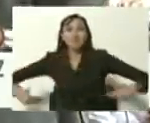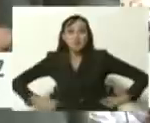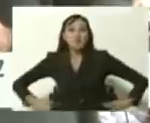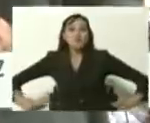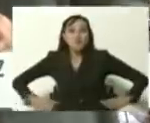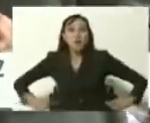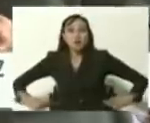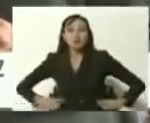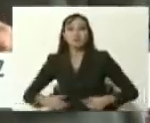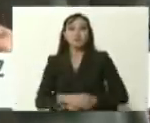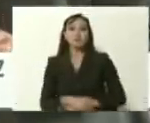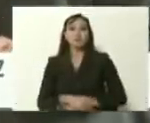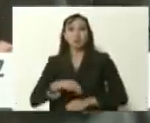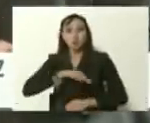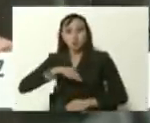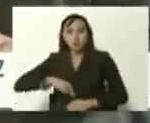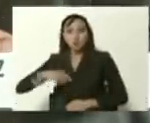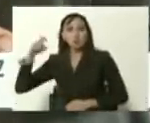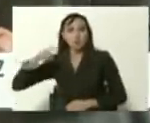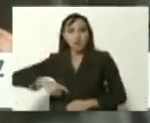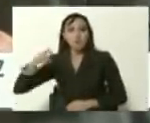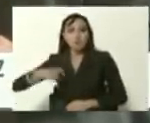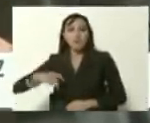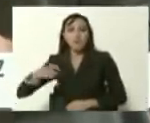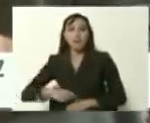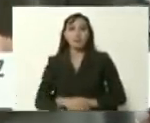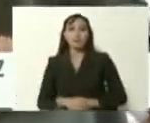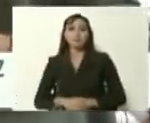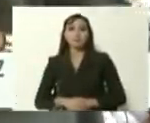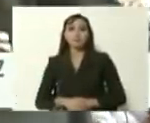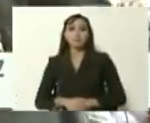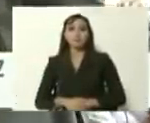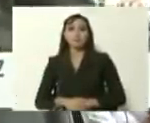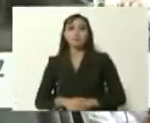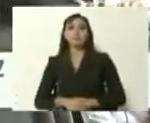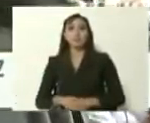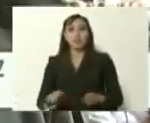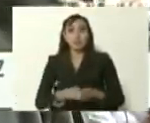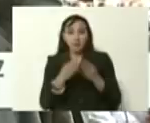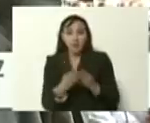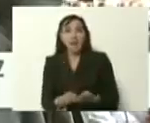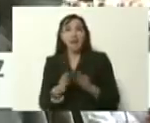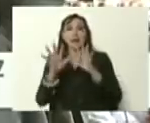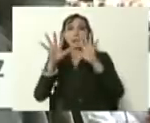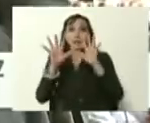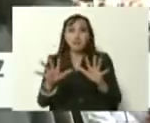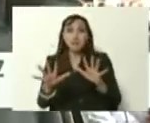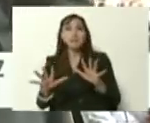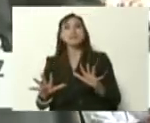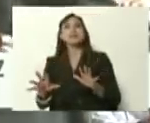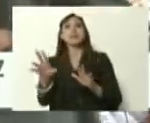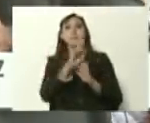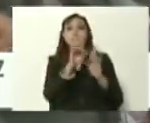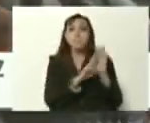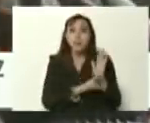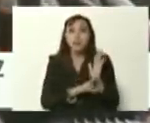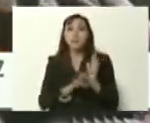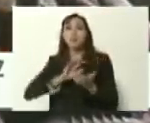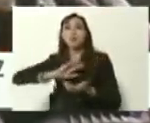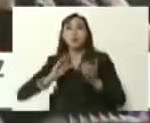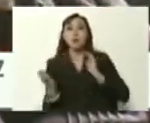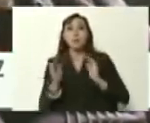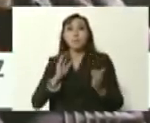Por tanto, necesitamos un cimiento, y el decálogo, los 10 mandamientos, es la base moral